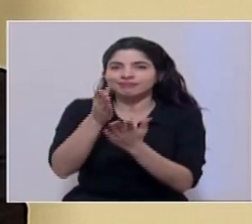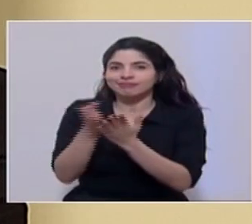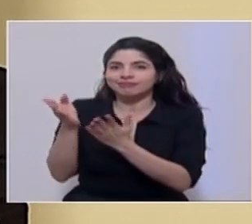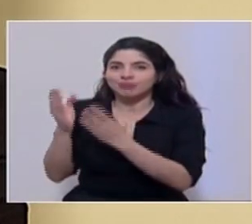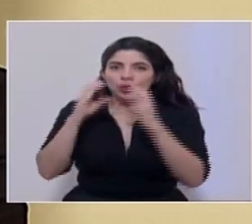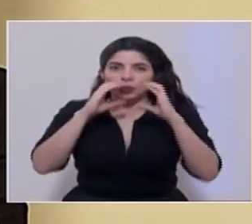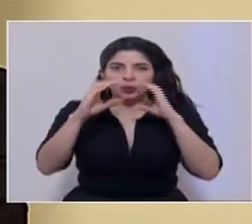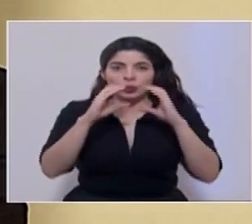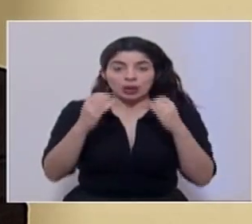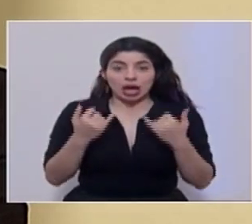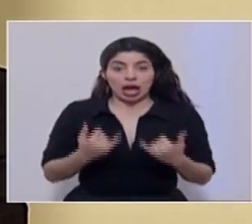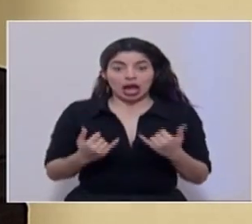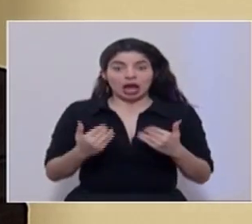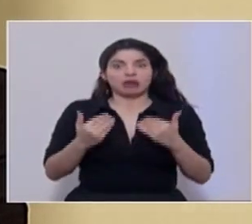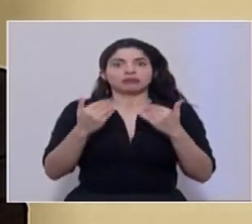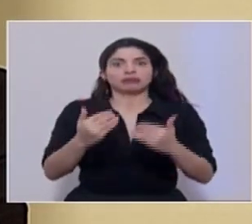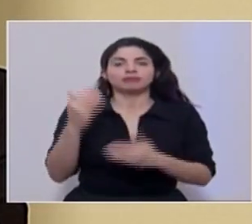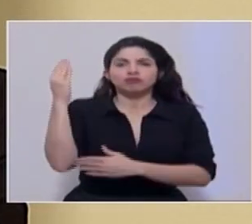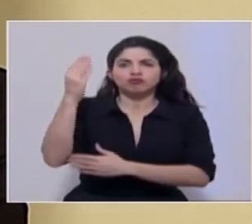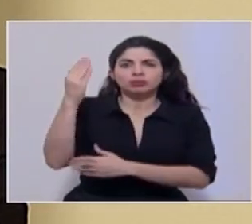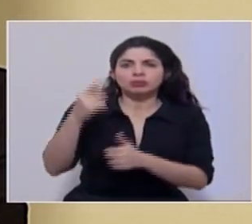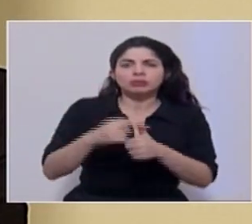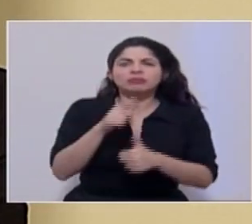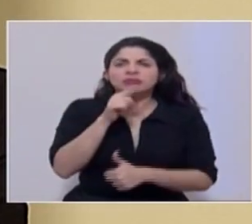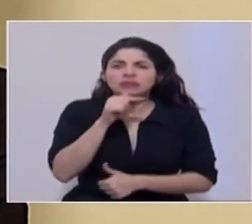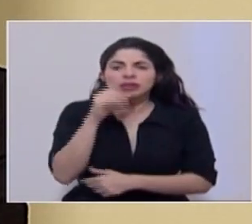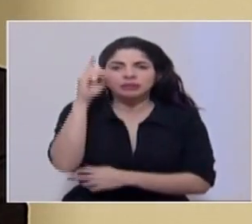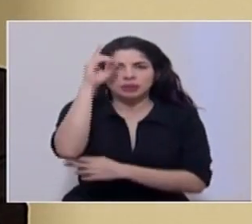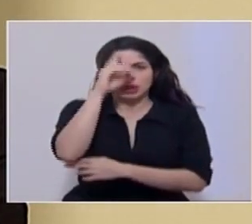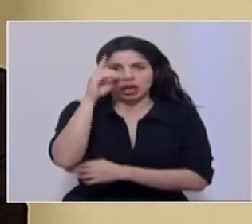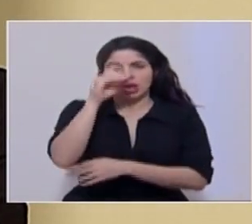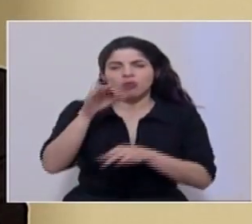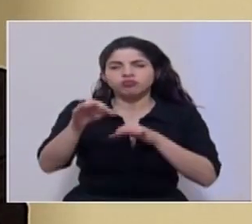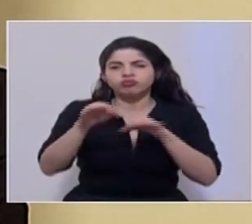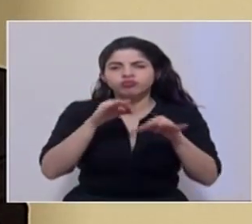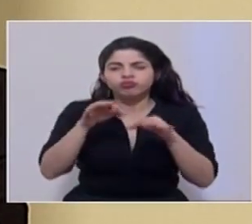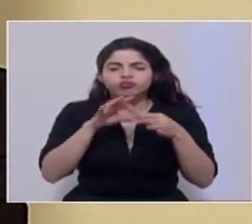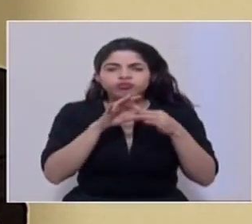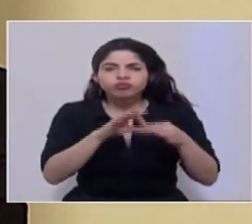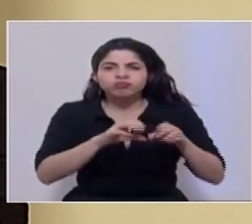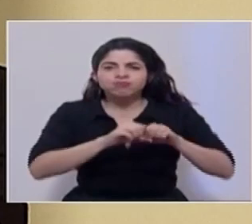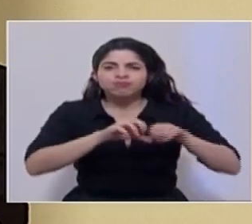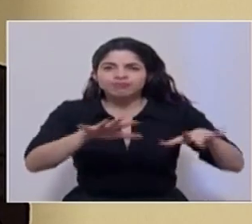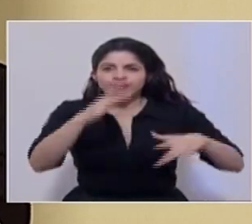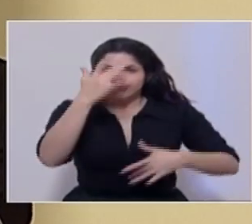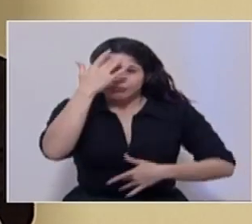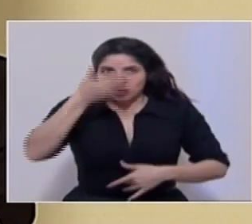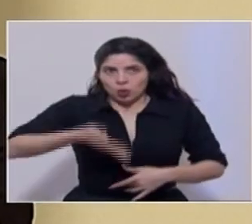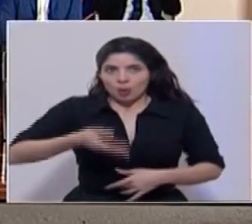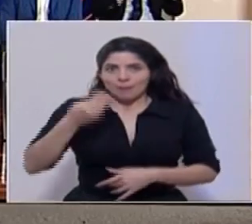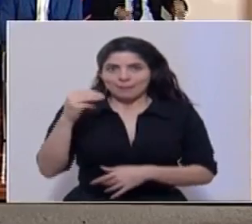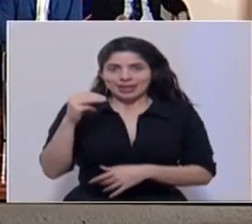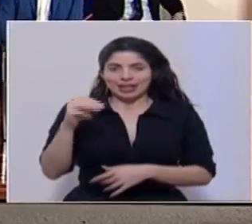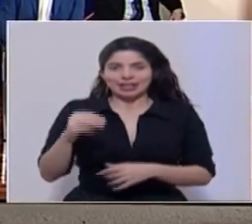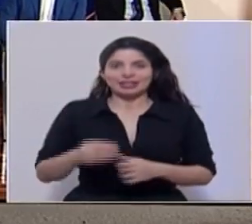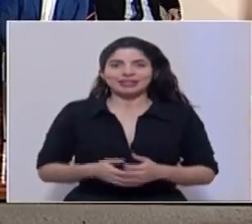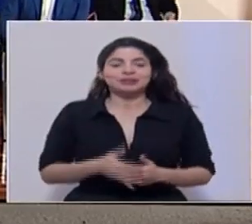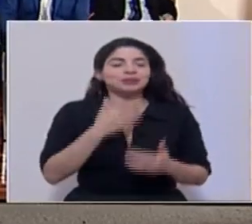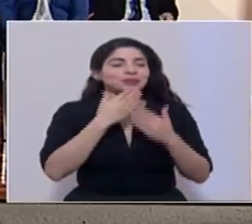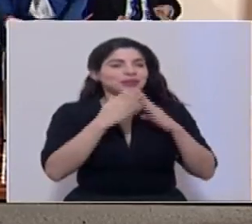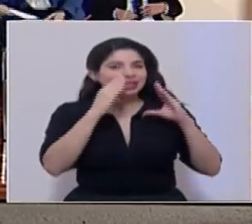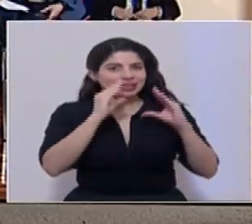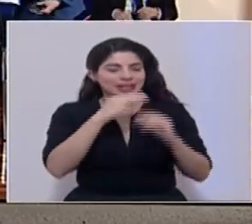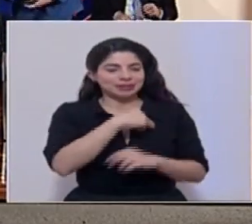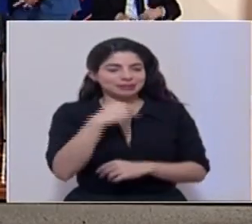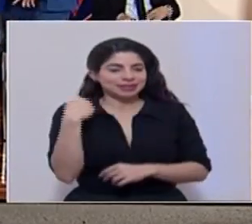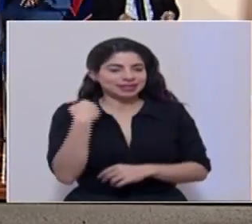de comunicación. De inmediato escuchamos al doctor Daniel Salas, quien nos detalla el reporte epidemiológico para este miércoles. Buenas